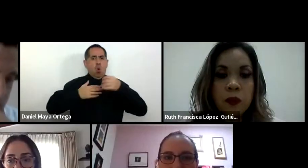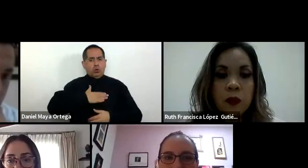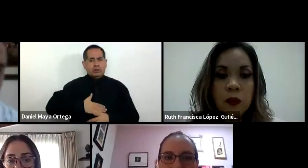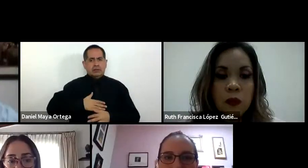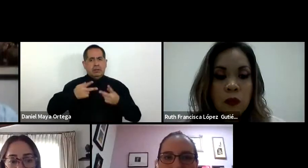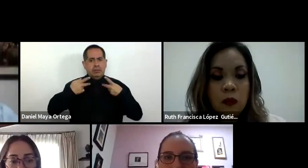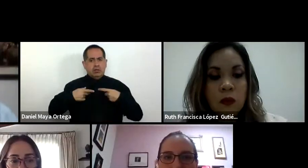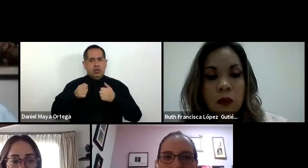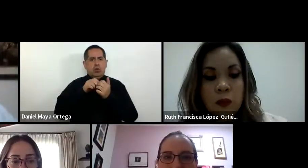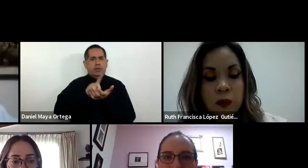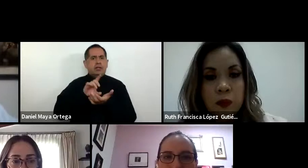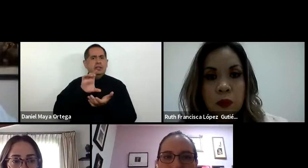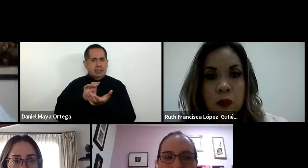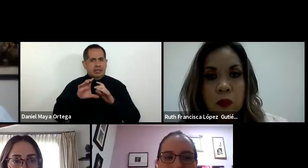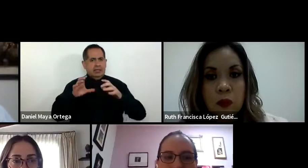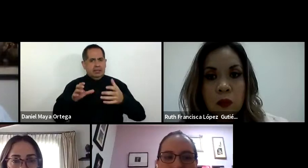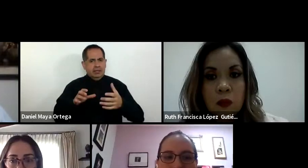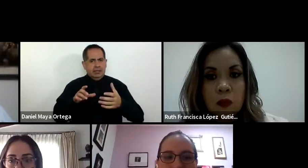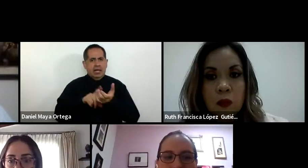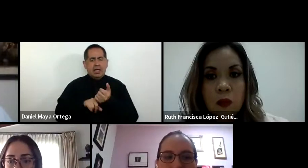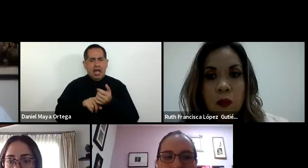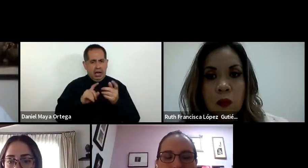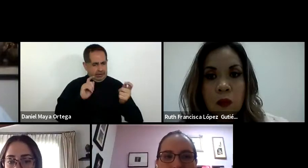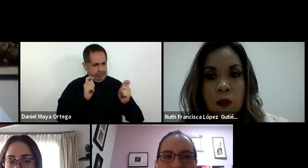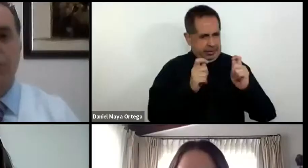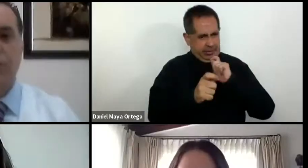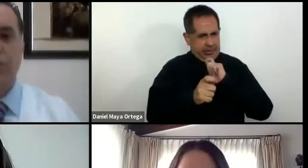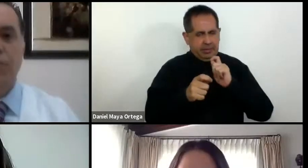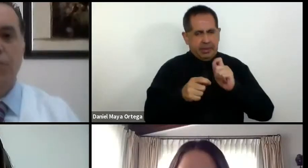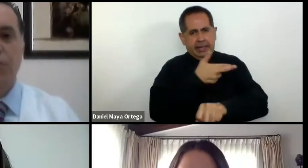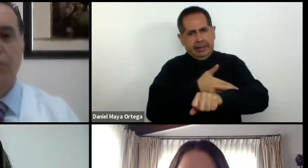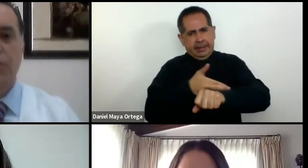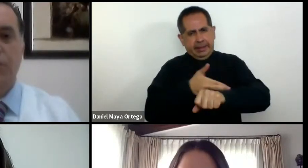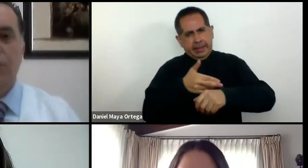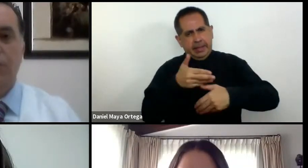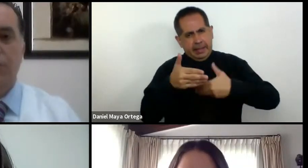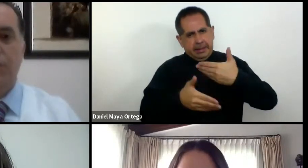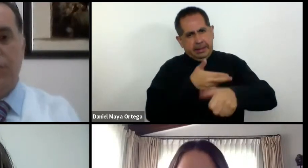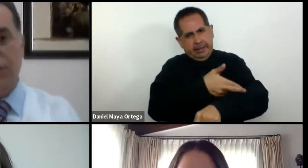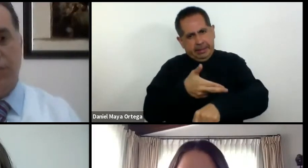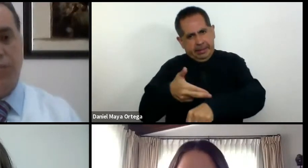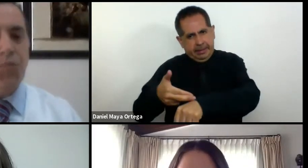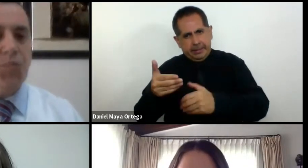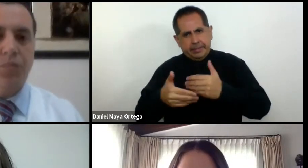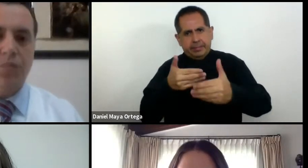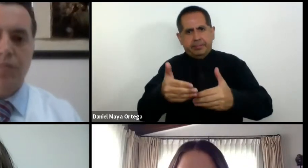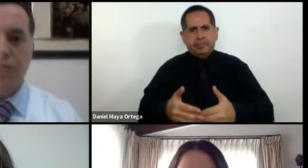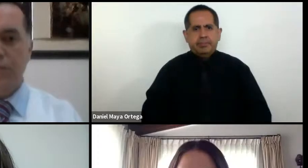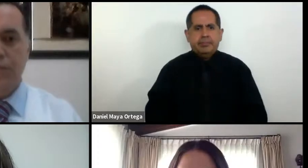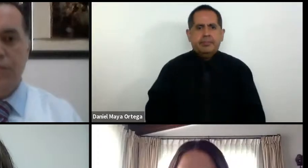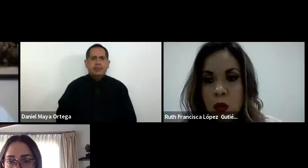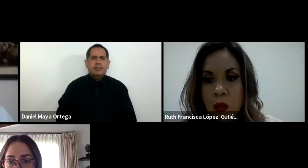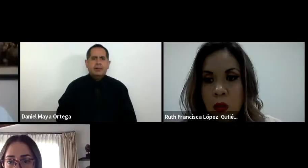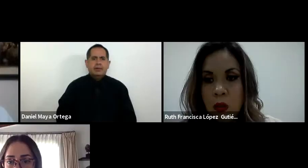con discapacidad y los ajustes en el proceso. ¿Quiere el nombre de las mesas?